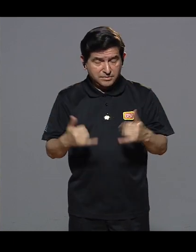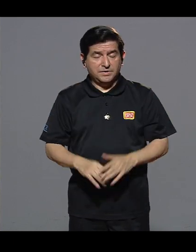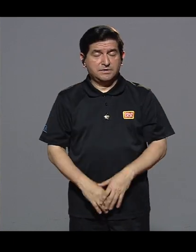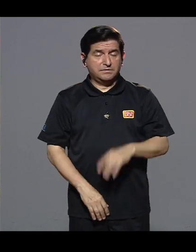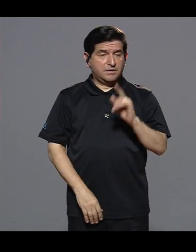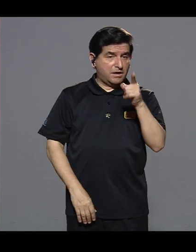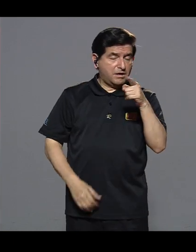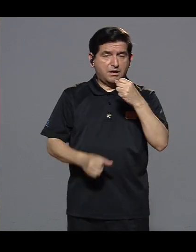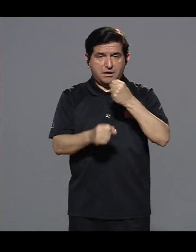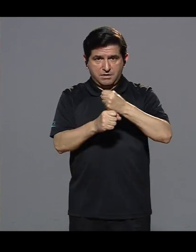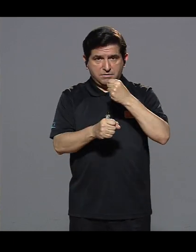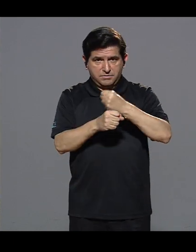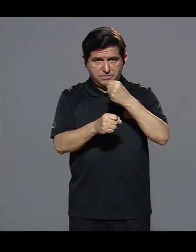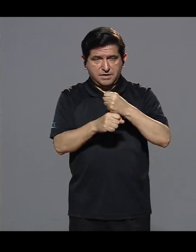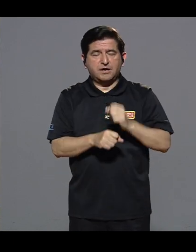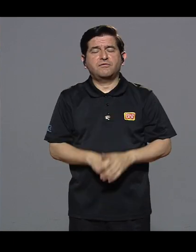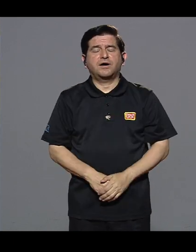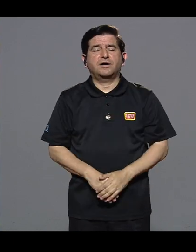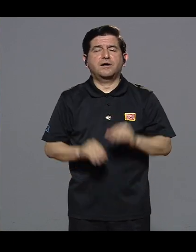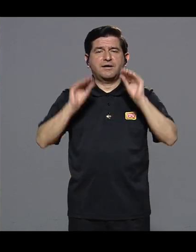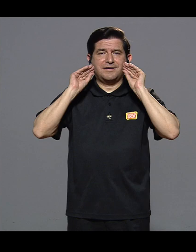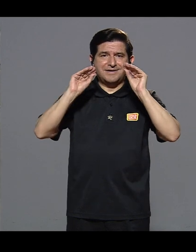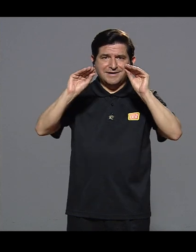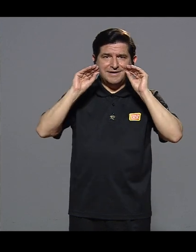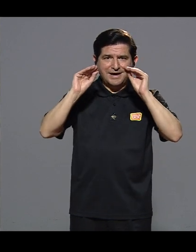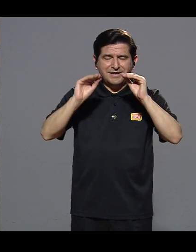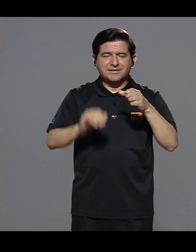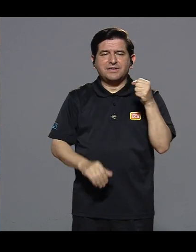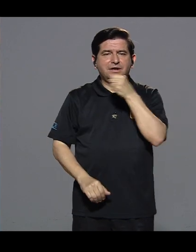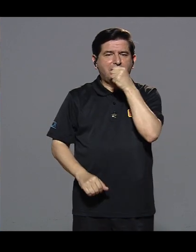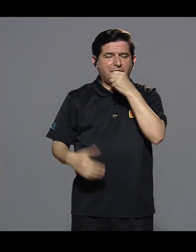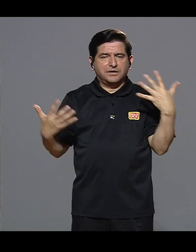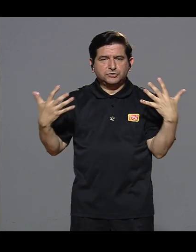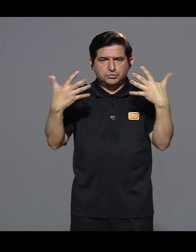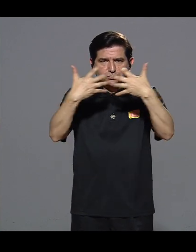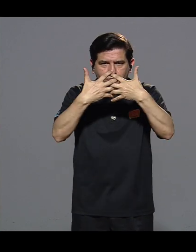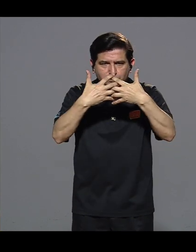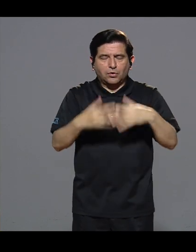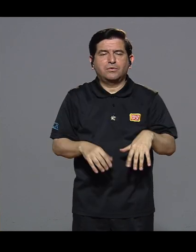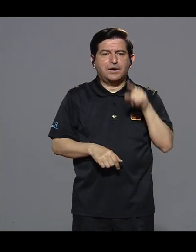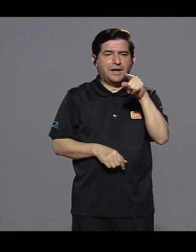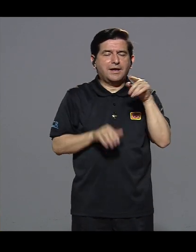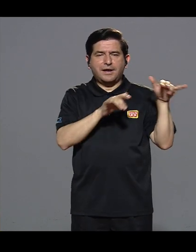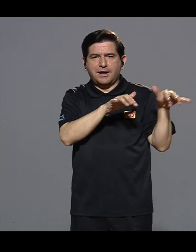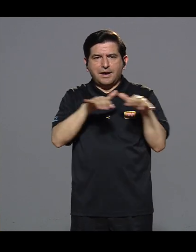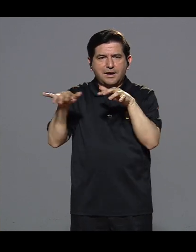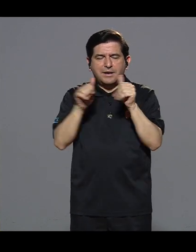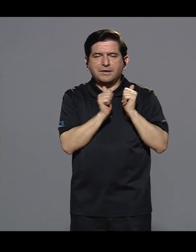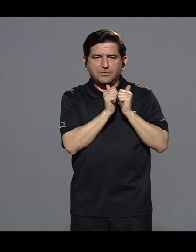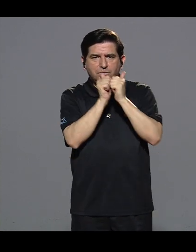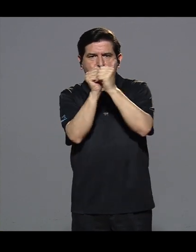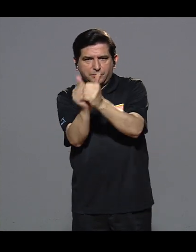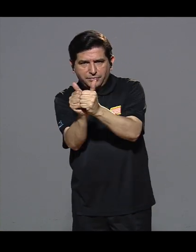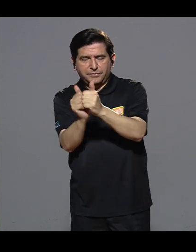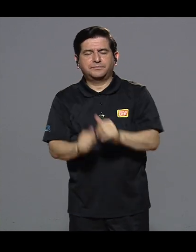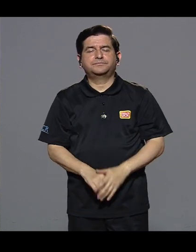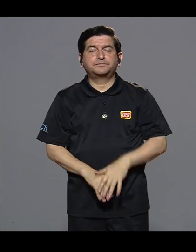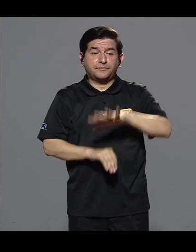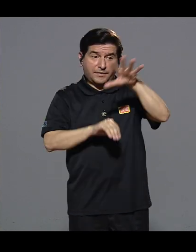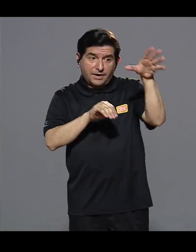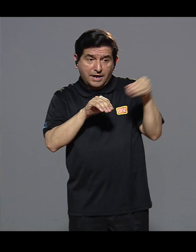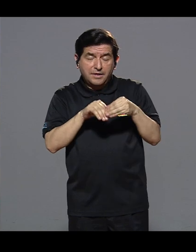Actualmente, Óscar trabaja con la cátedra de canto complementario como pianista